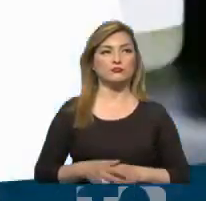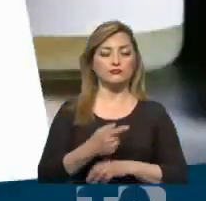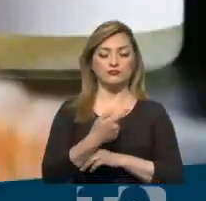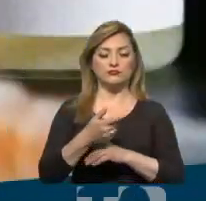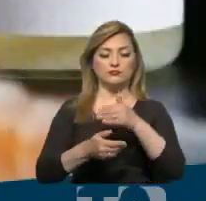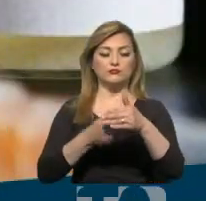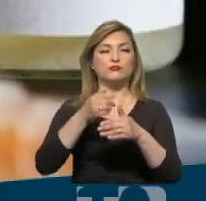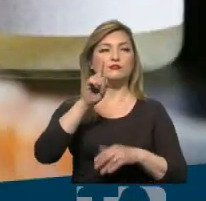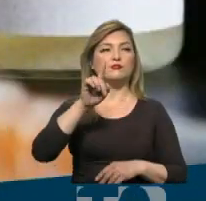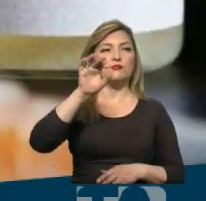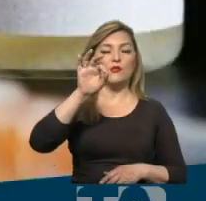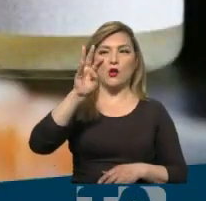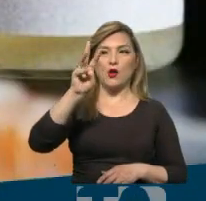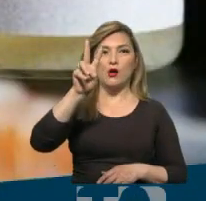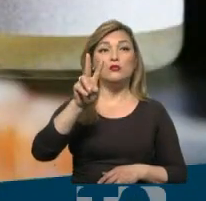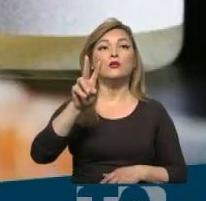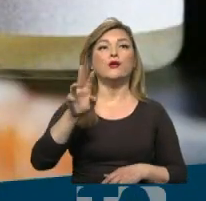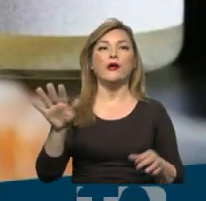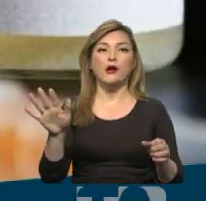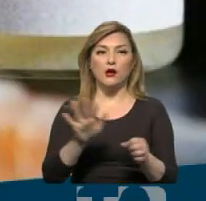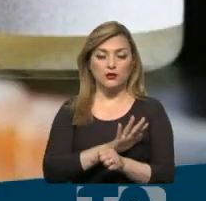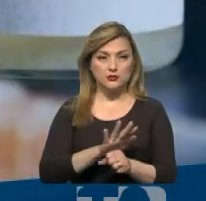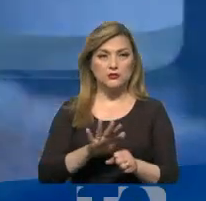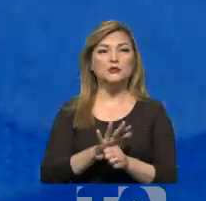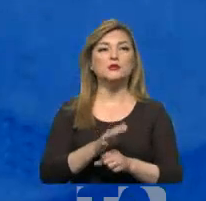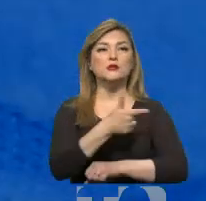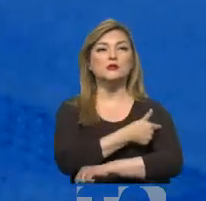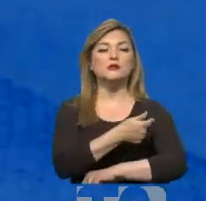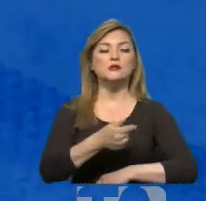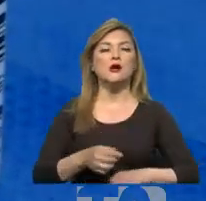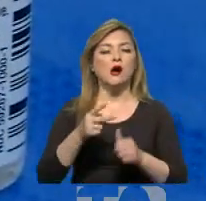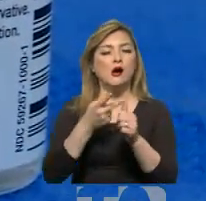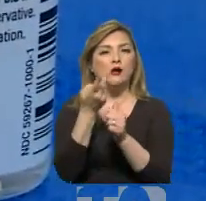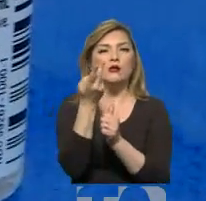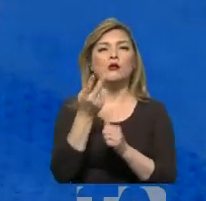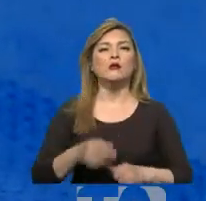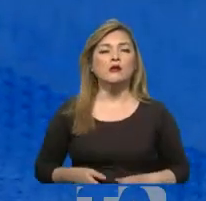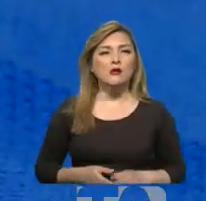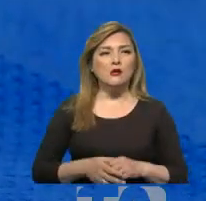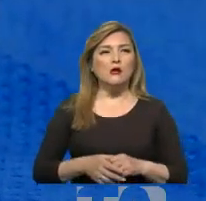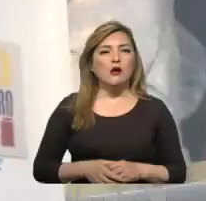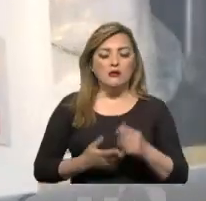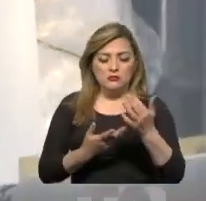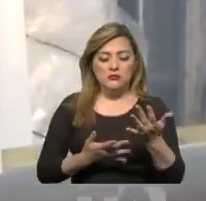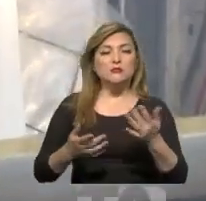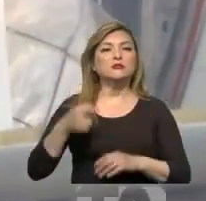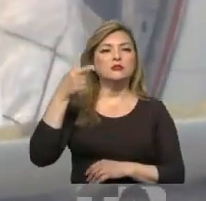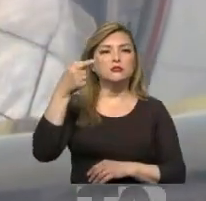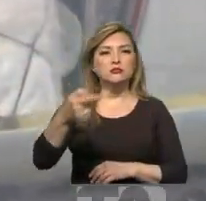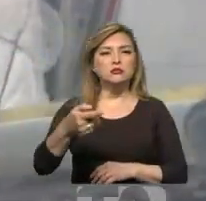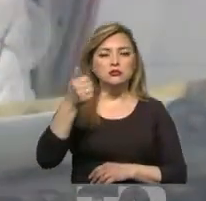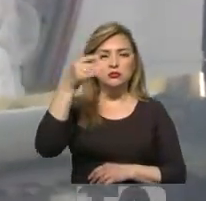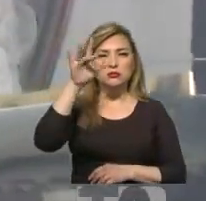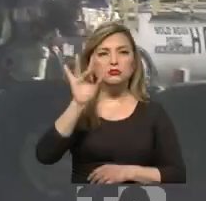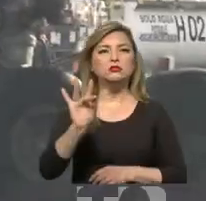días, 1.962 completen la inmunización con la segunda dosis. Esto mientras se espera que el próximo 18